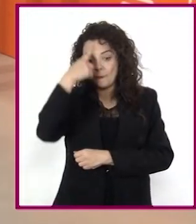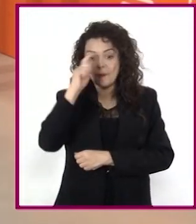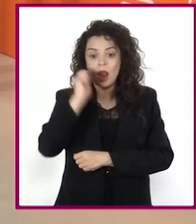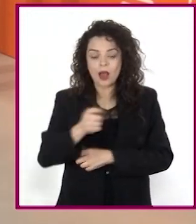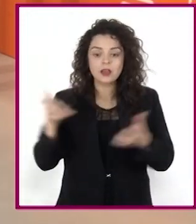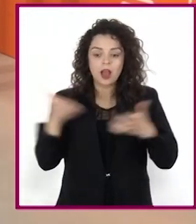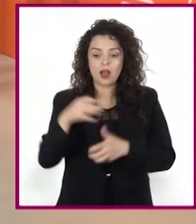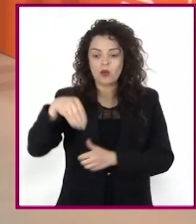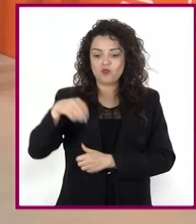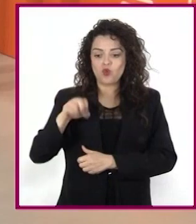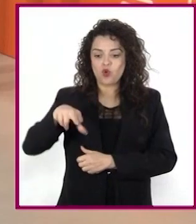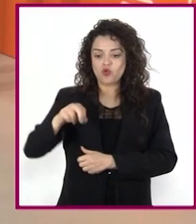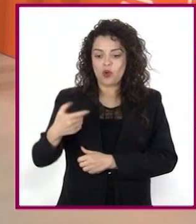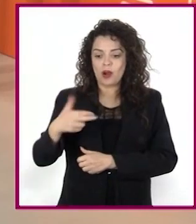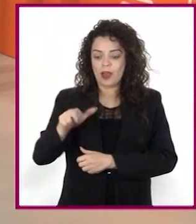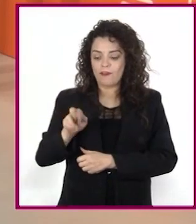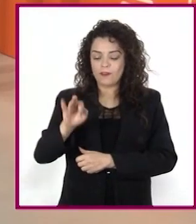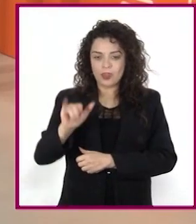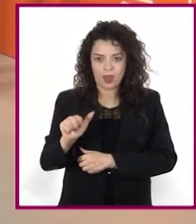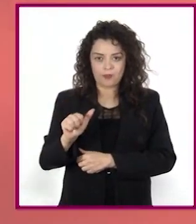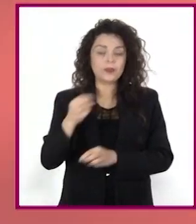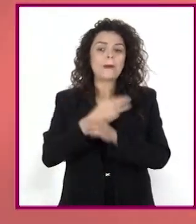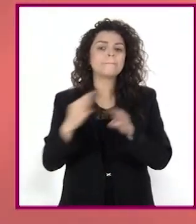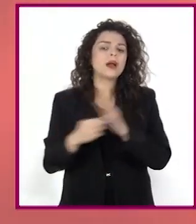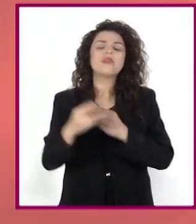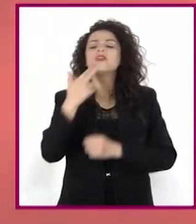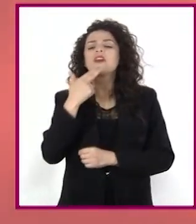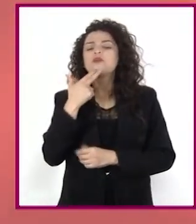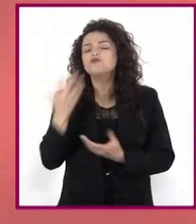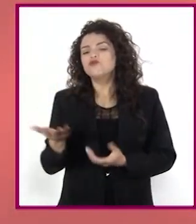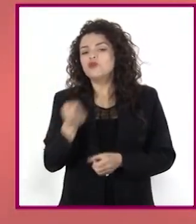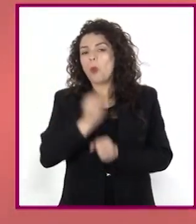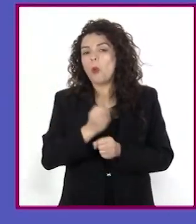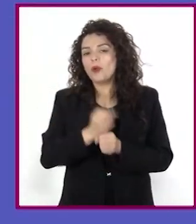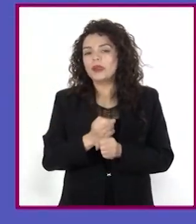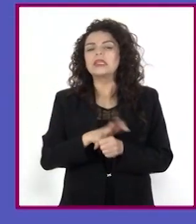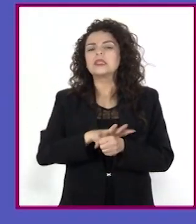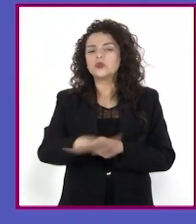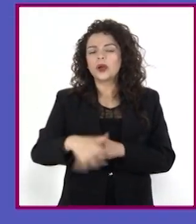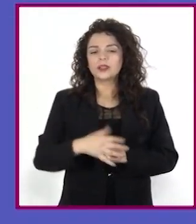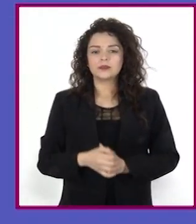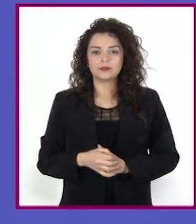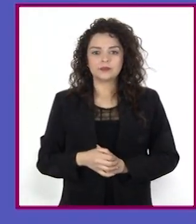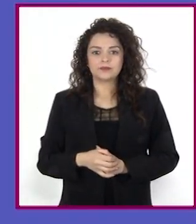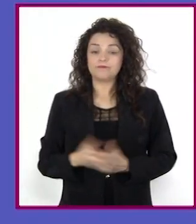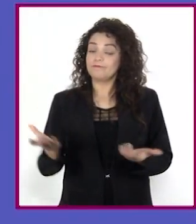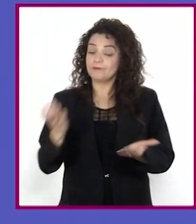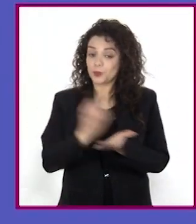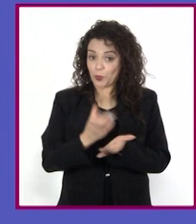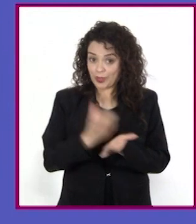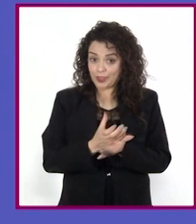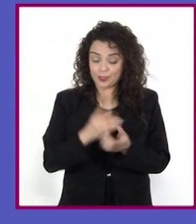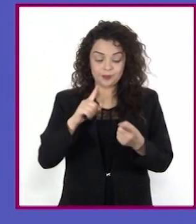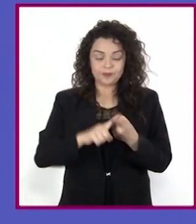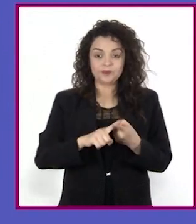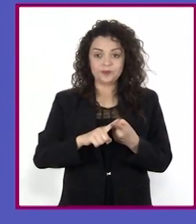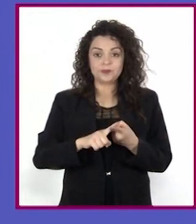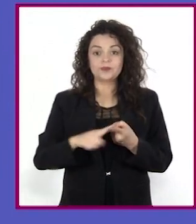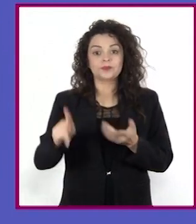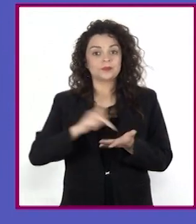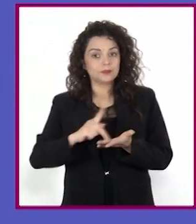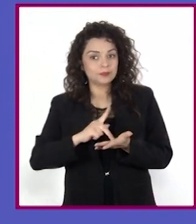de su monografía. Los materiales que van a utilizar en esta sesión son su siempre confiable cuaderno, bolígrafo